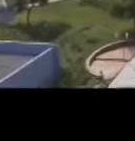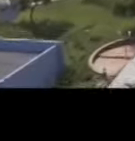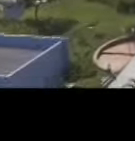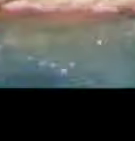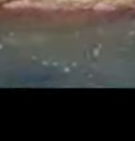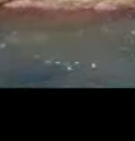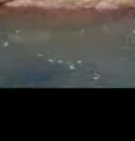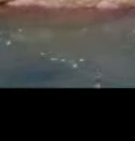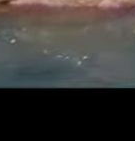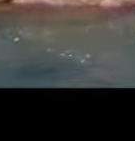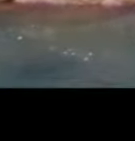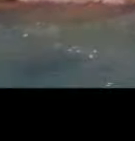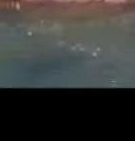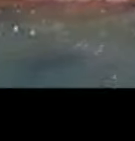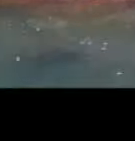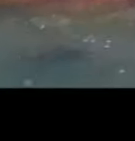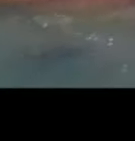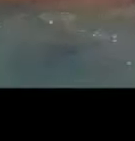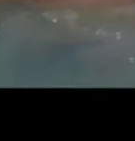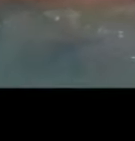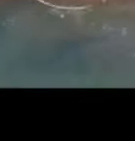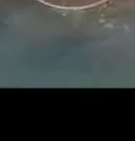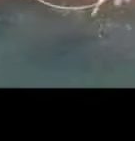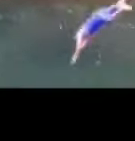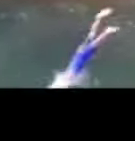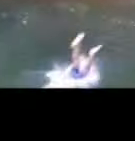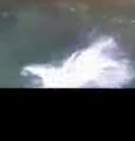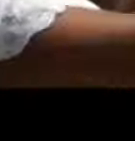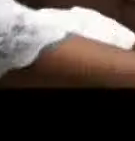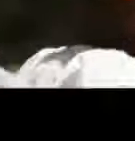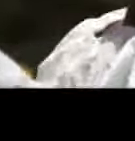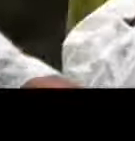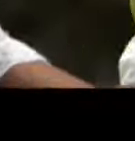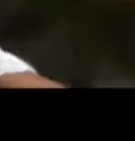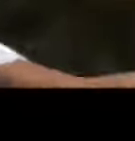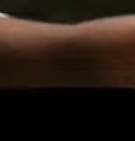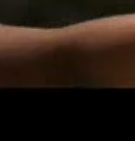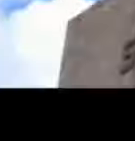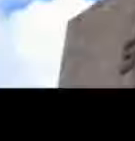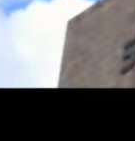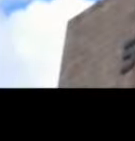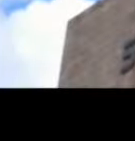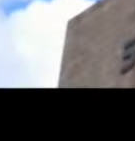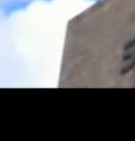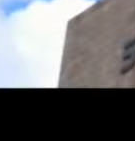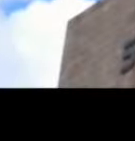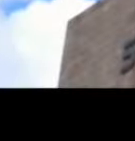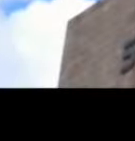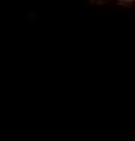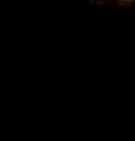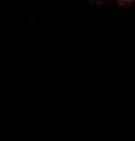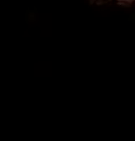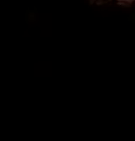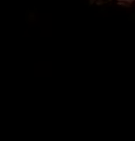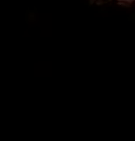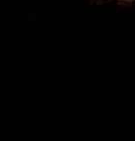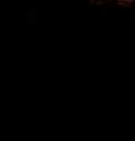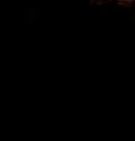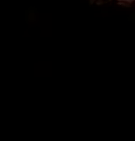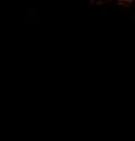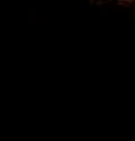Una provincia que te invita a experimentar nuevas emociones, a descubrir la grandeza de su cultura y el color de sus